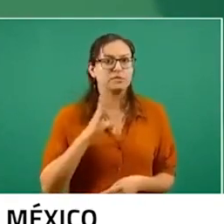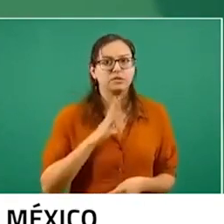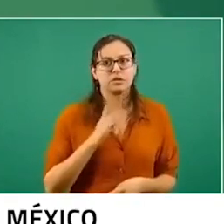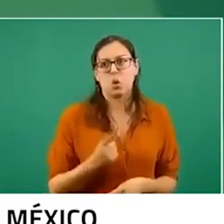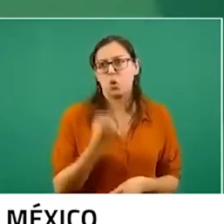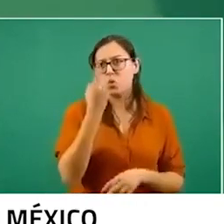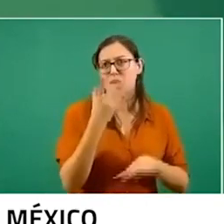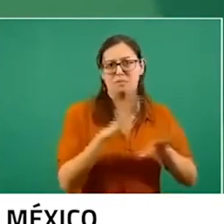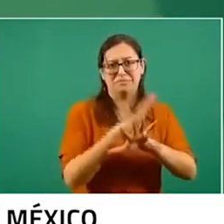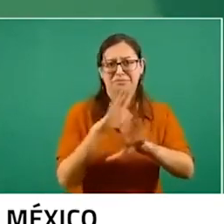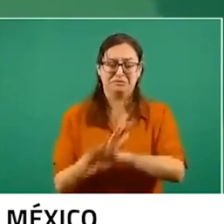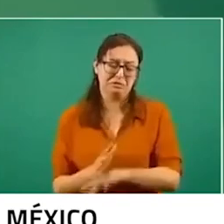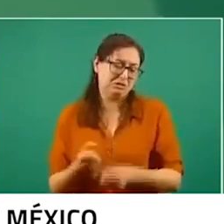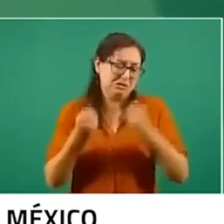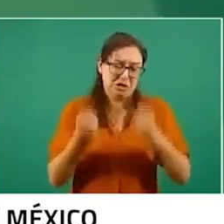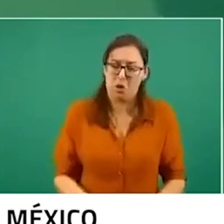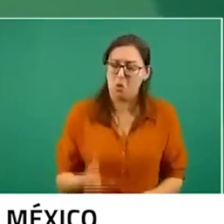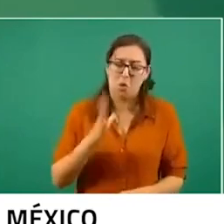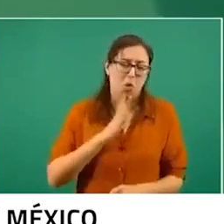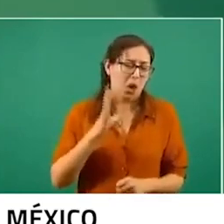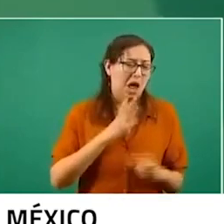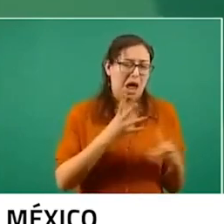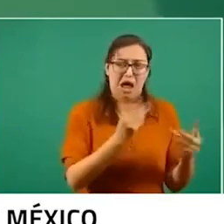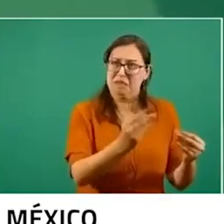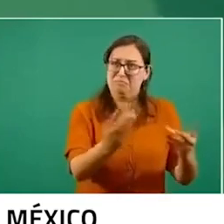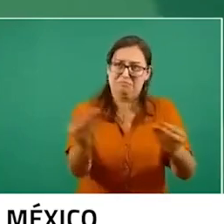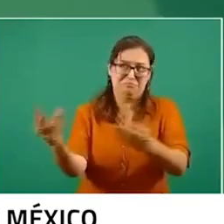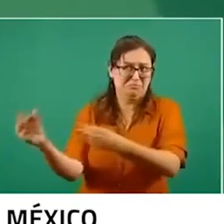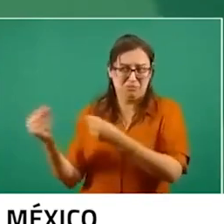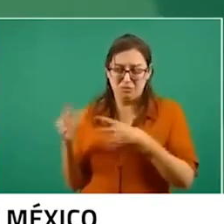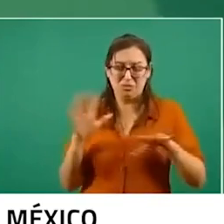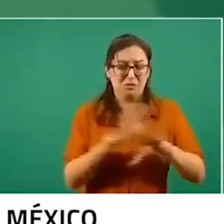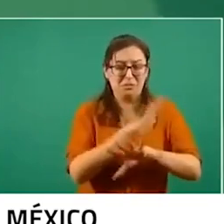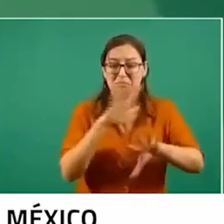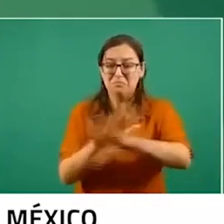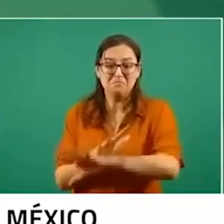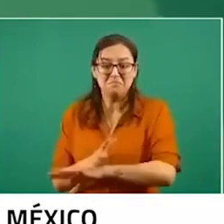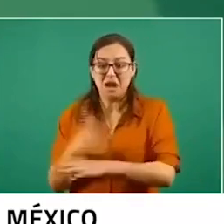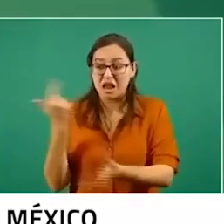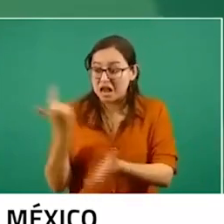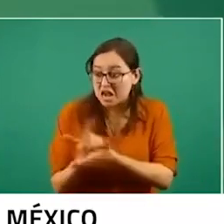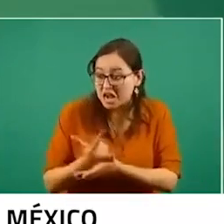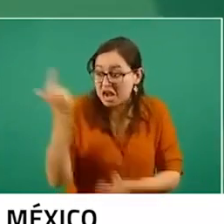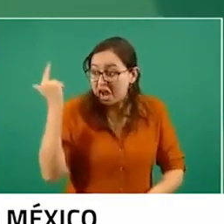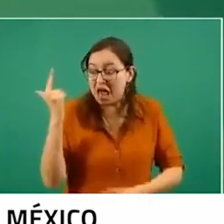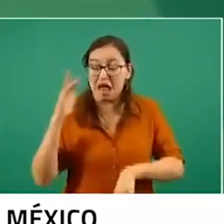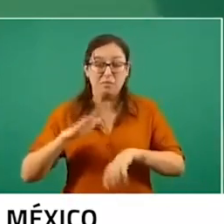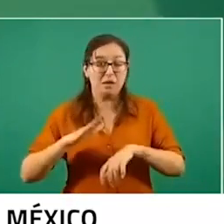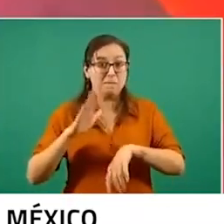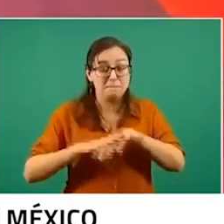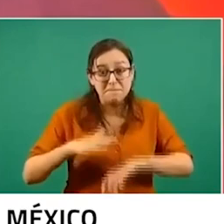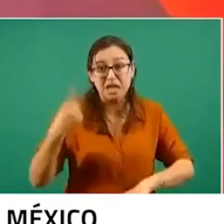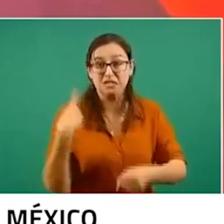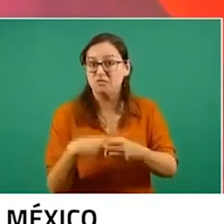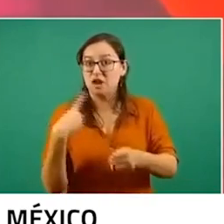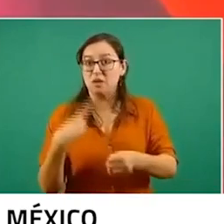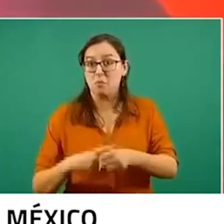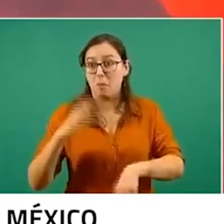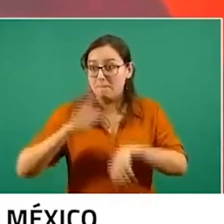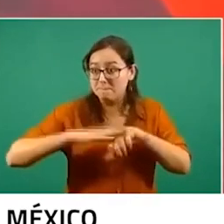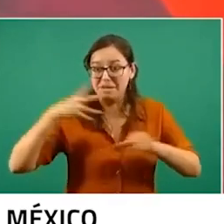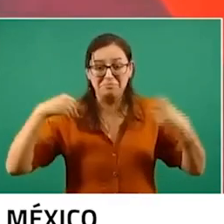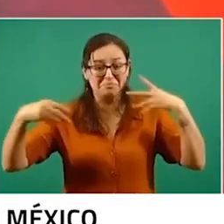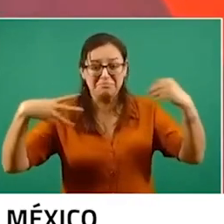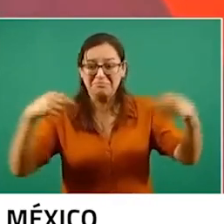posible que existan varias variantes de mutaciones que no impactan para nada, ni en la transmisión ni en la virulencia, y que